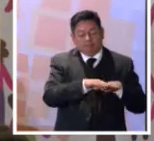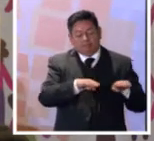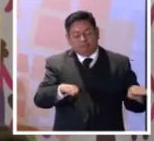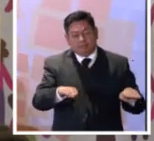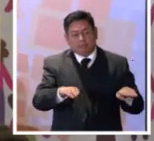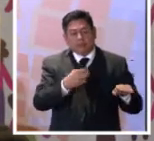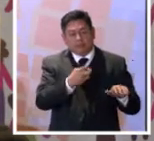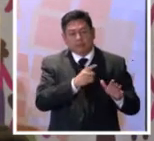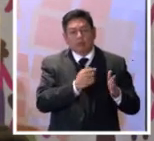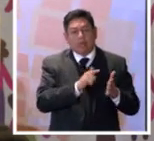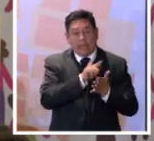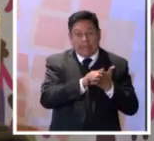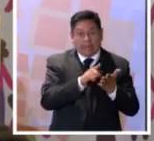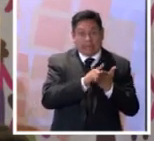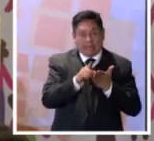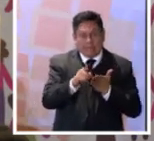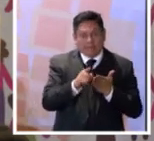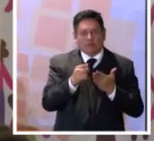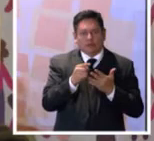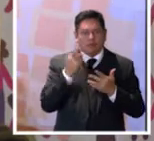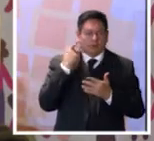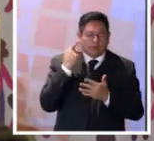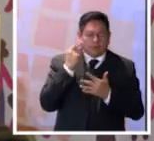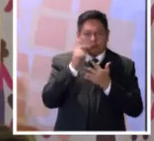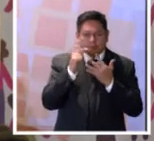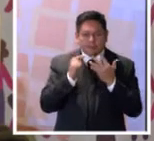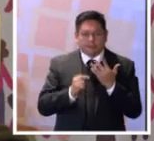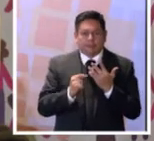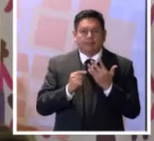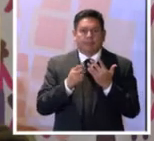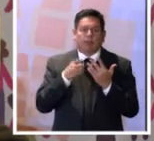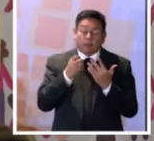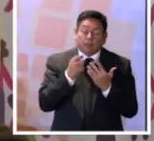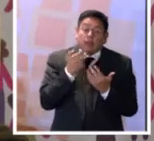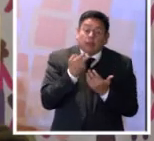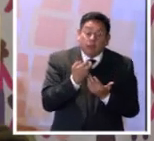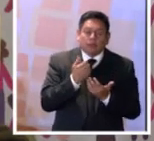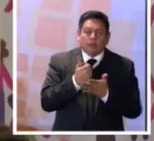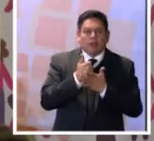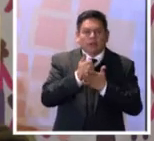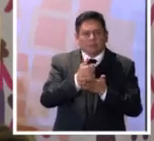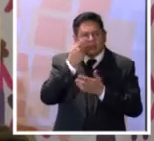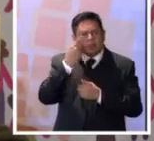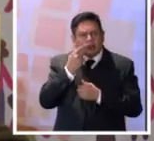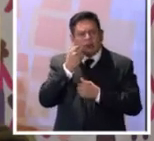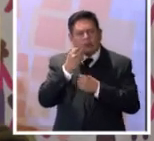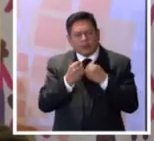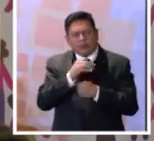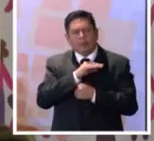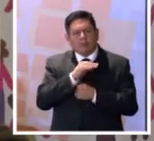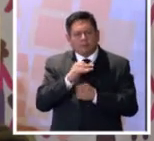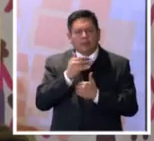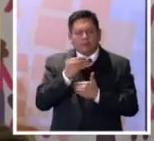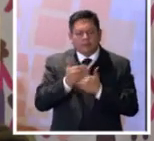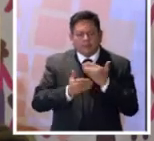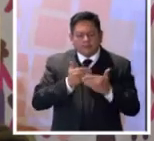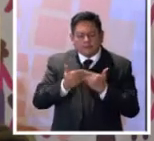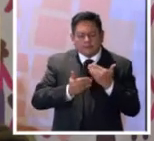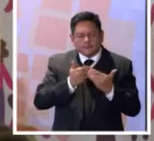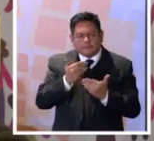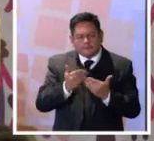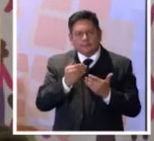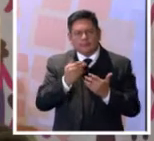pero generalmente las cuestiones están avanzando no por voluntad, sino por normativa y por una